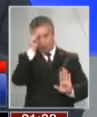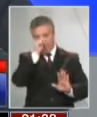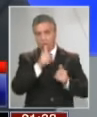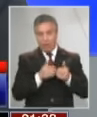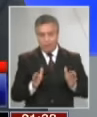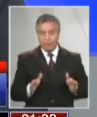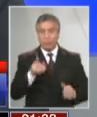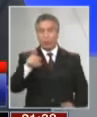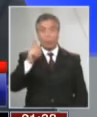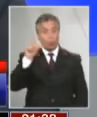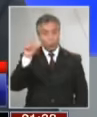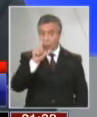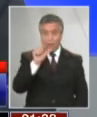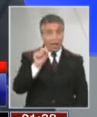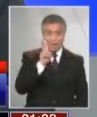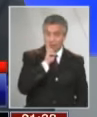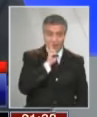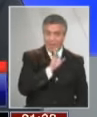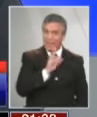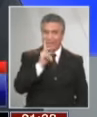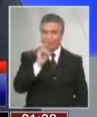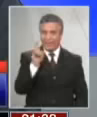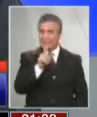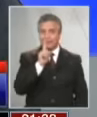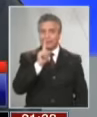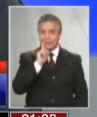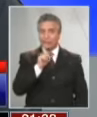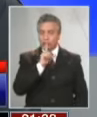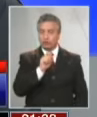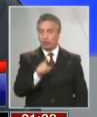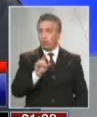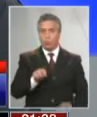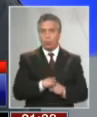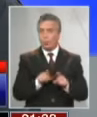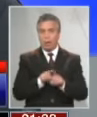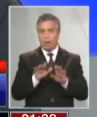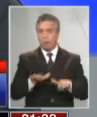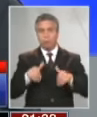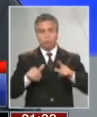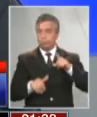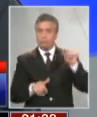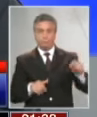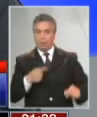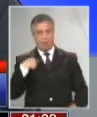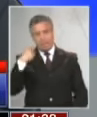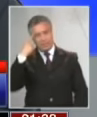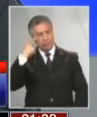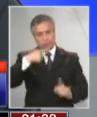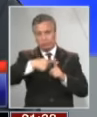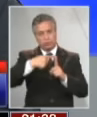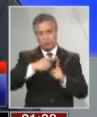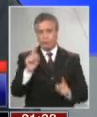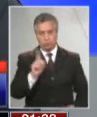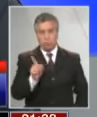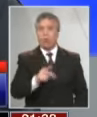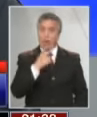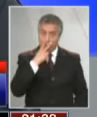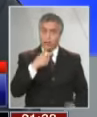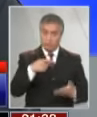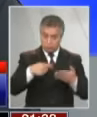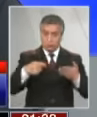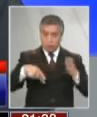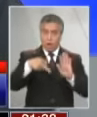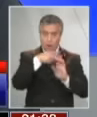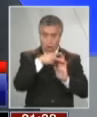en los días de la semana distrital, días del normales, ausentarse no me parece lo mejor. Creo que en ese sentido podemos revisar la normativa,